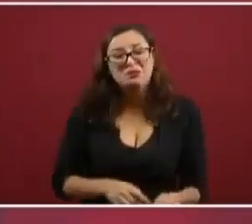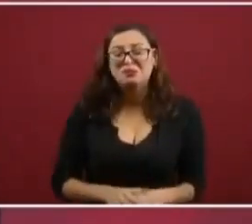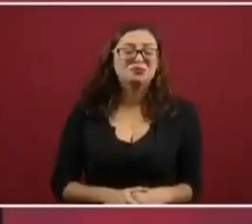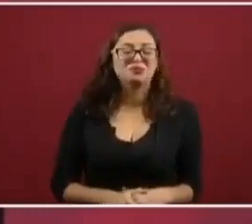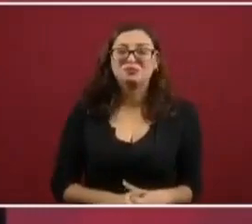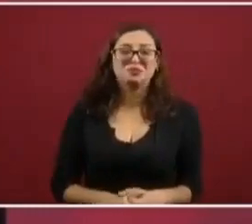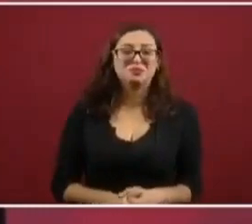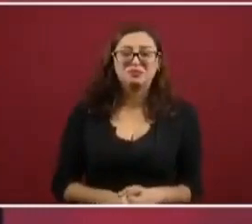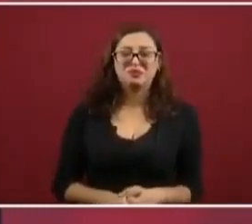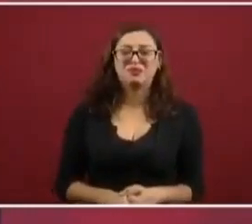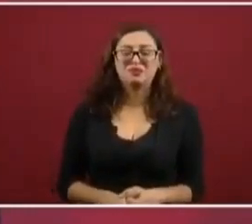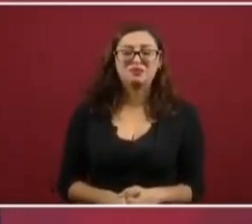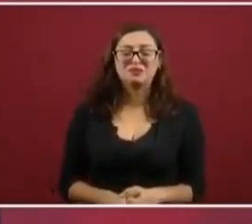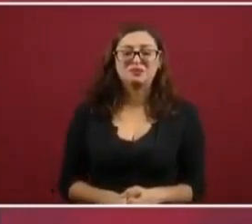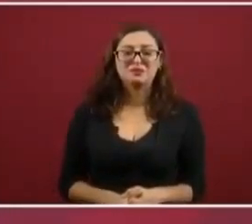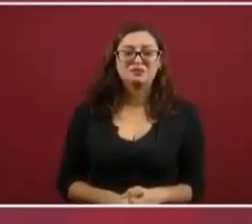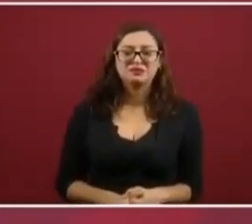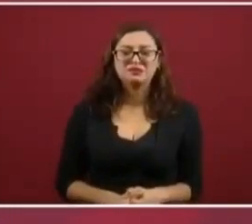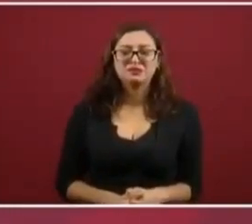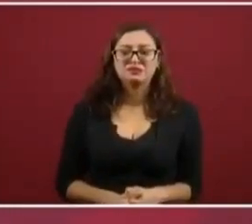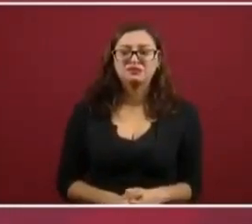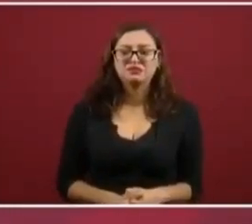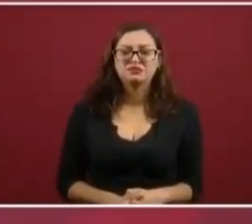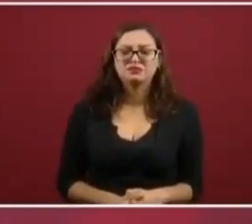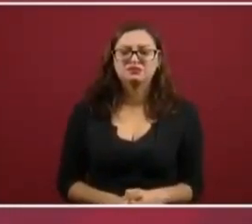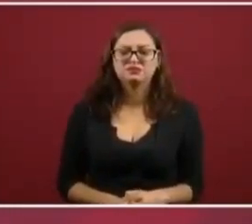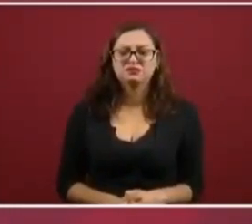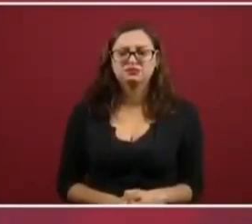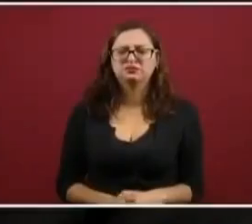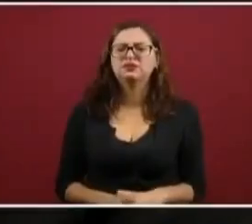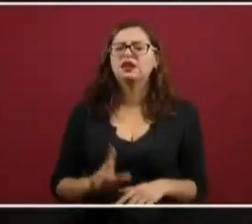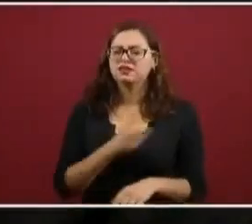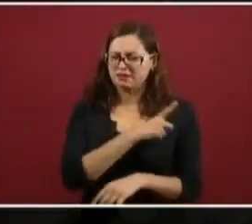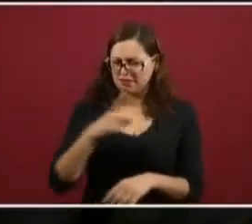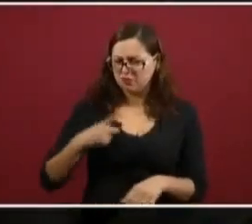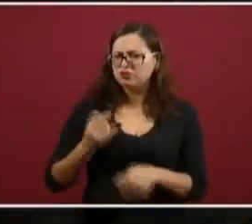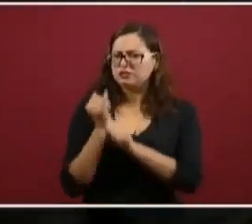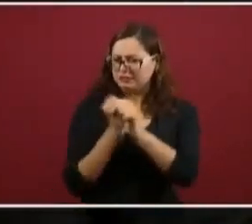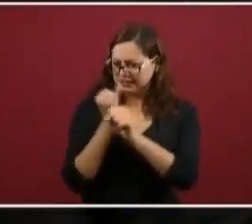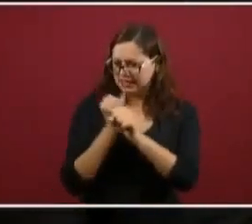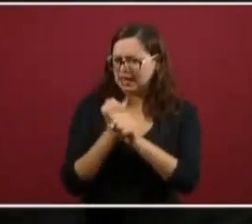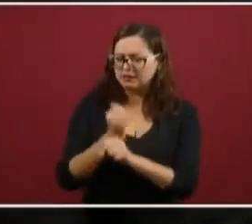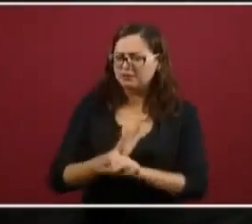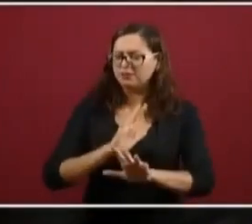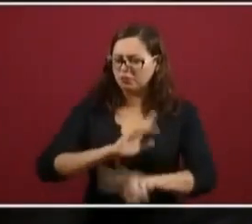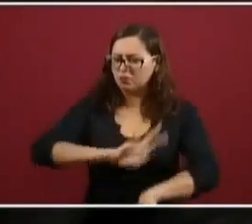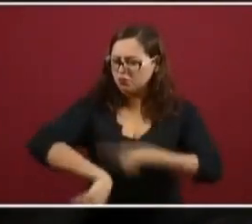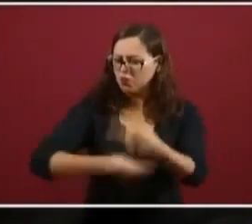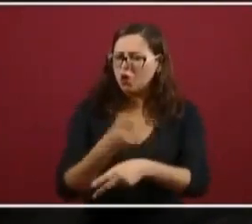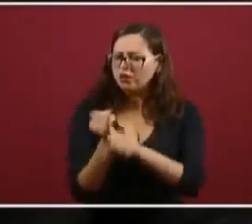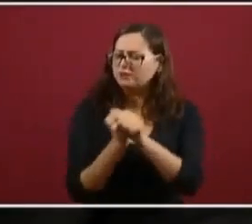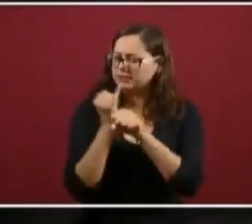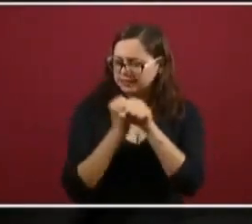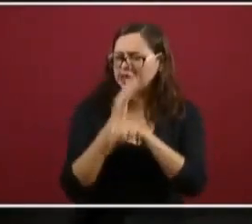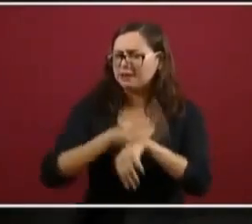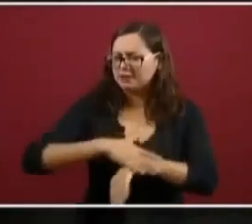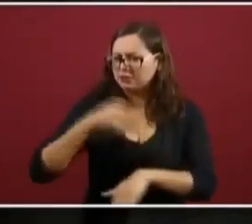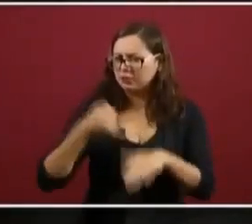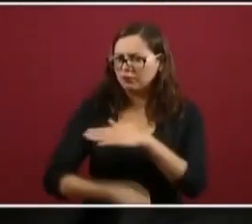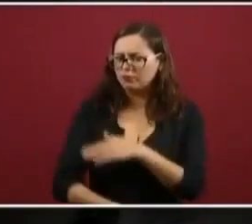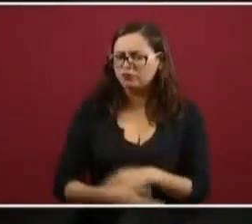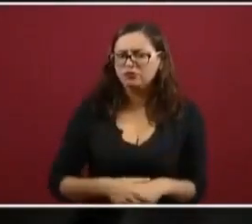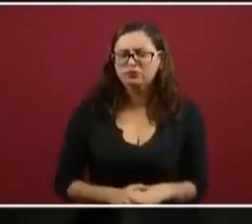sí un asunto hay que indagar más sea como en